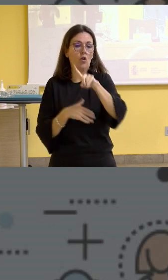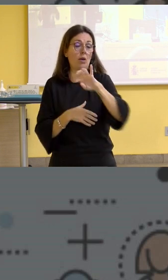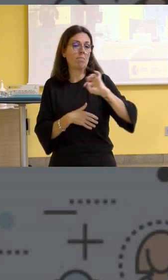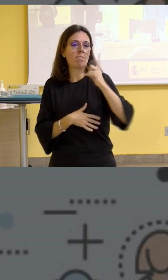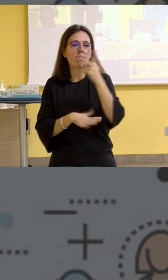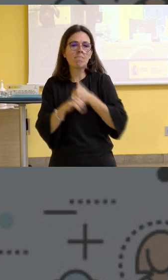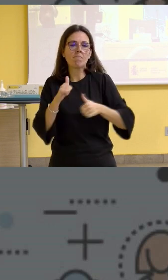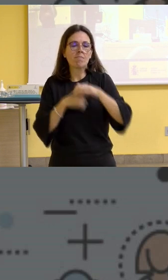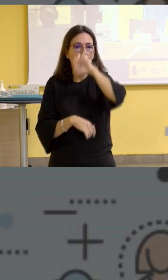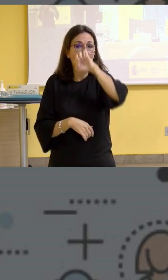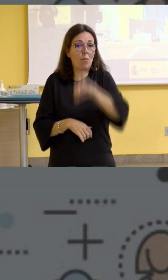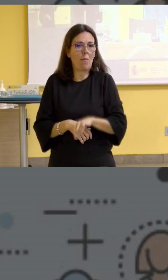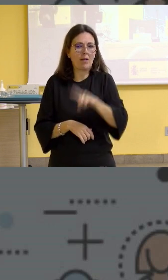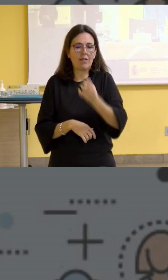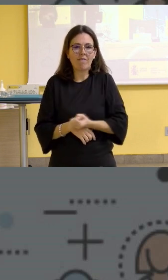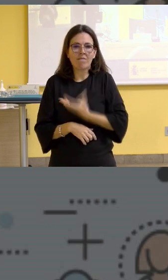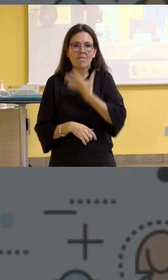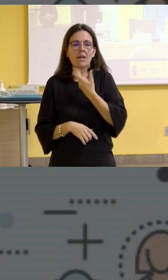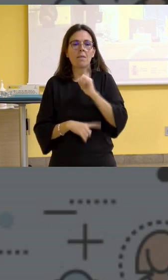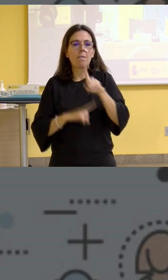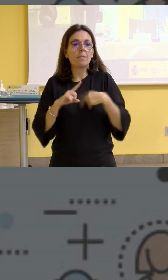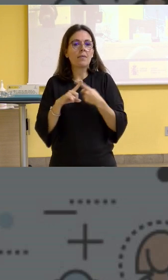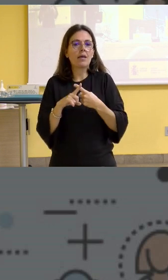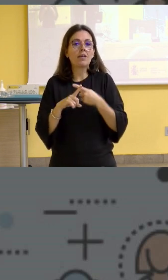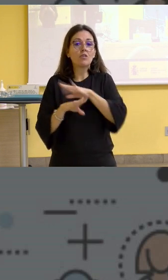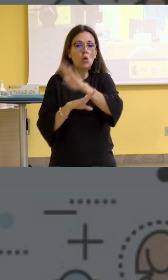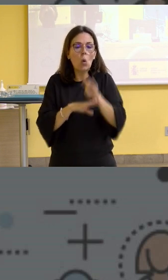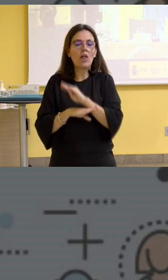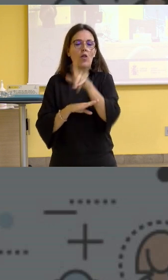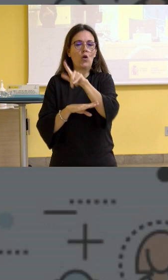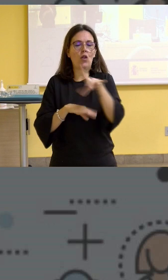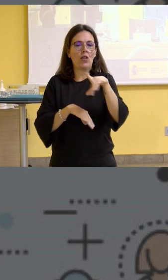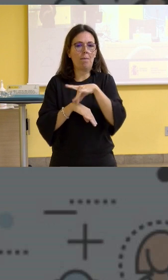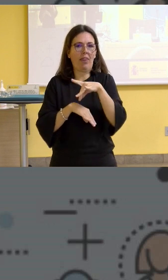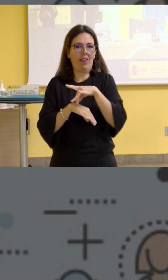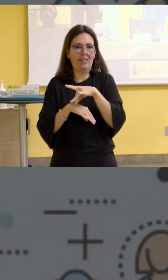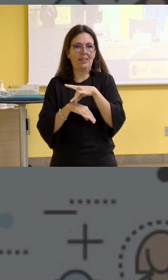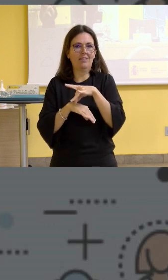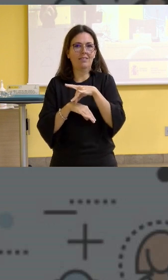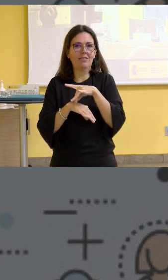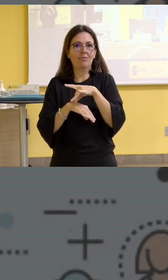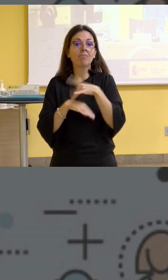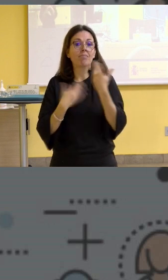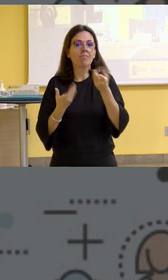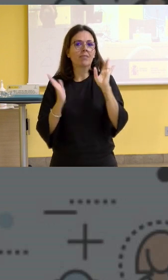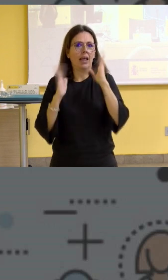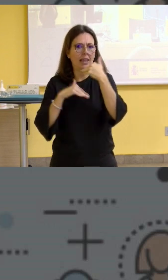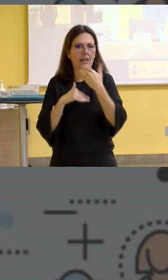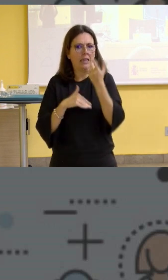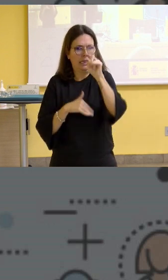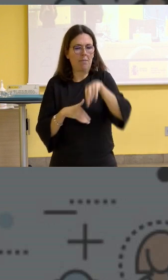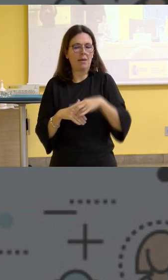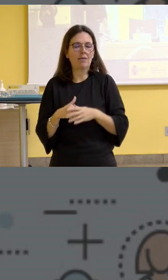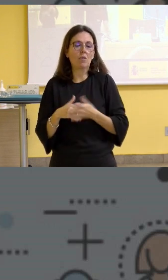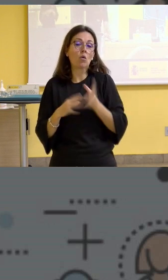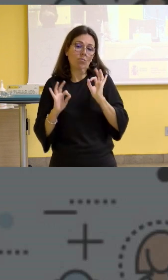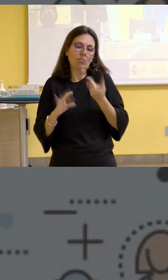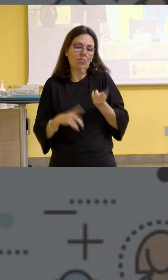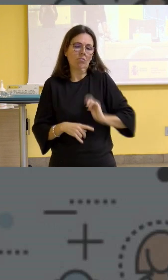eso, apasionado y sí, cuidador de pacientes, además de atenderles como